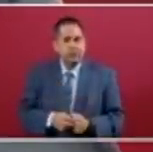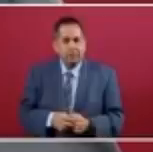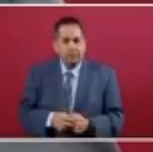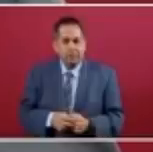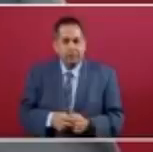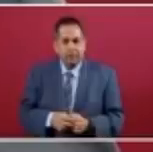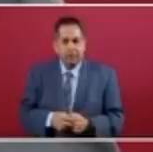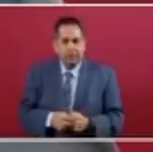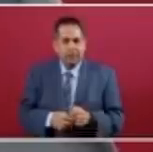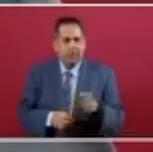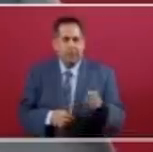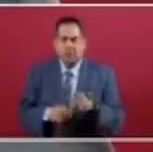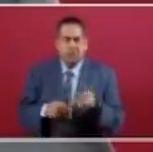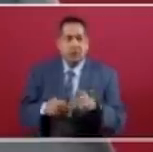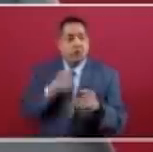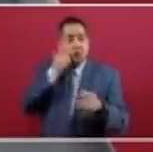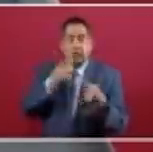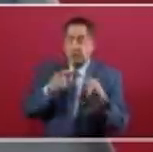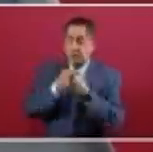en contra de la ley.